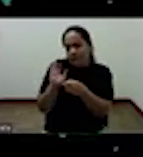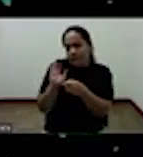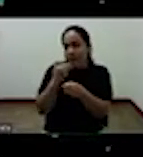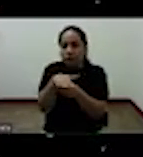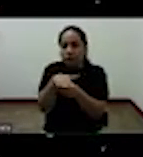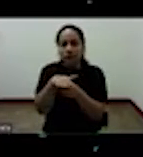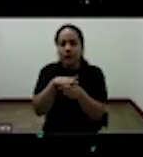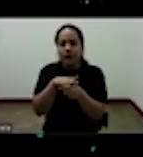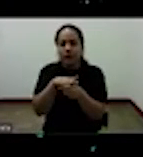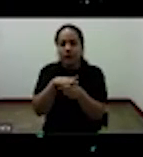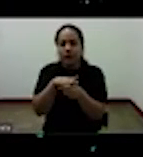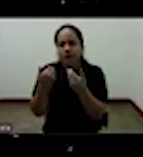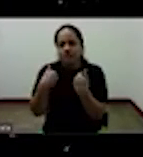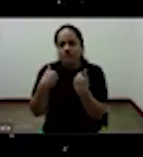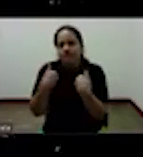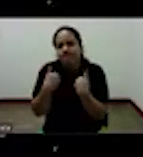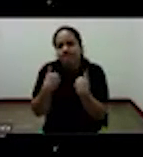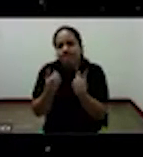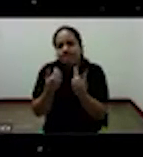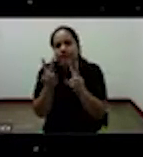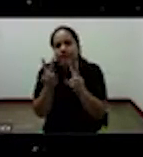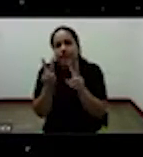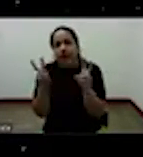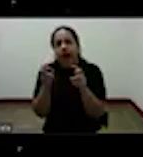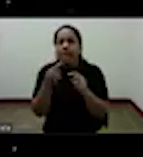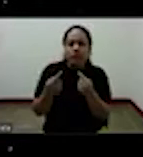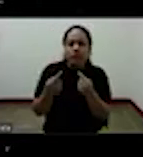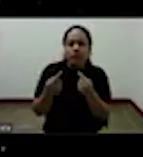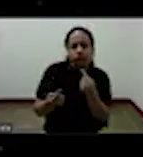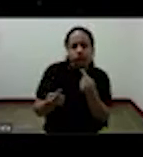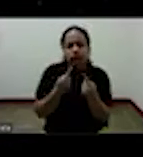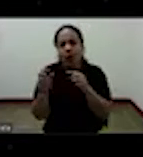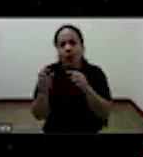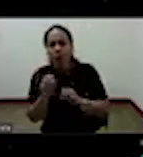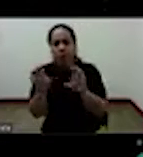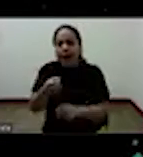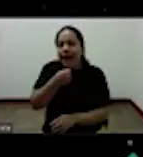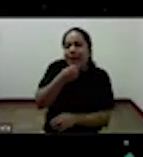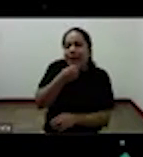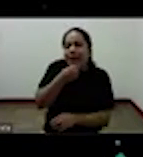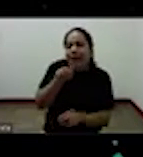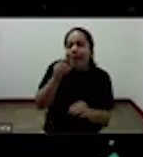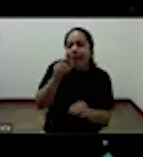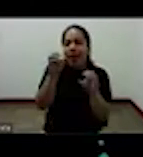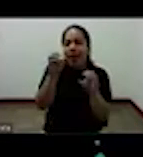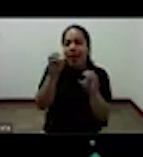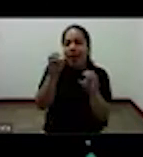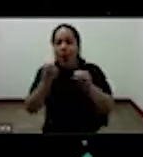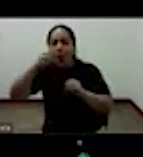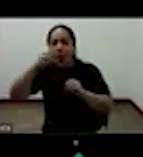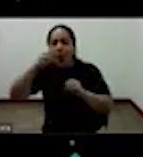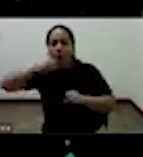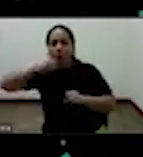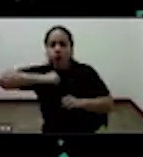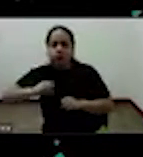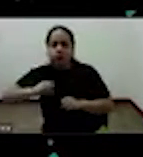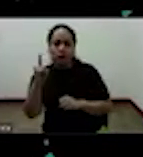mediática, un cierto tipo de micrófonos, una fijación del sonido en un soporte, luego una